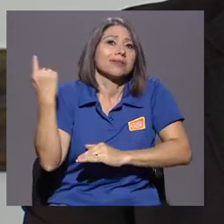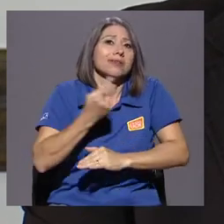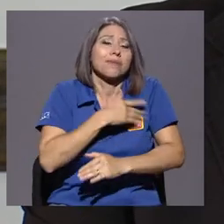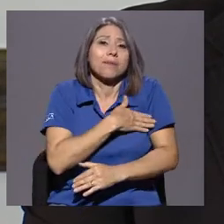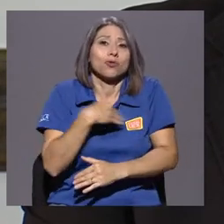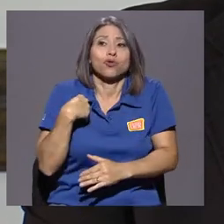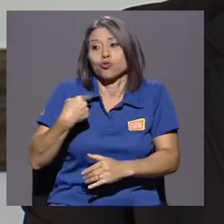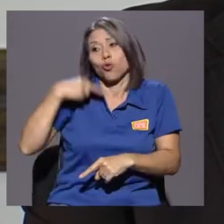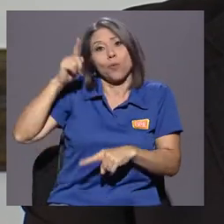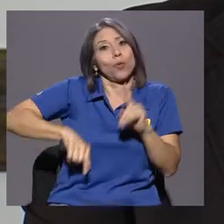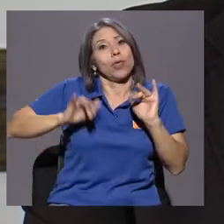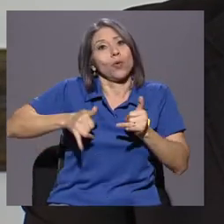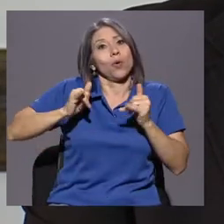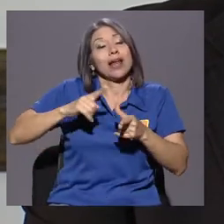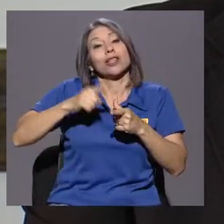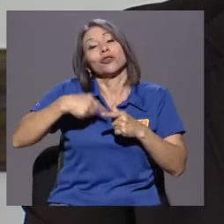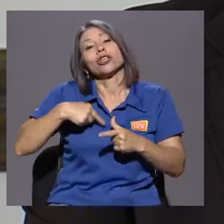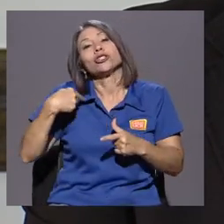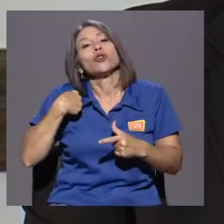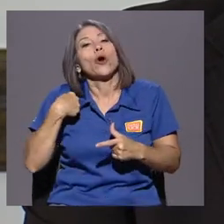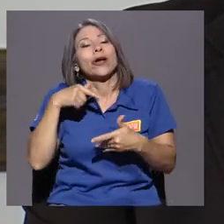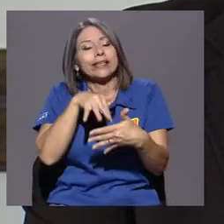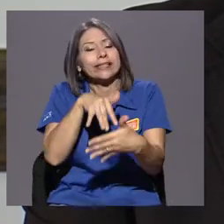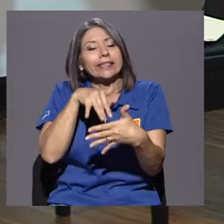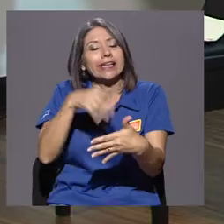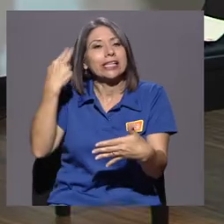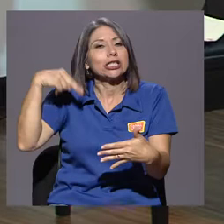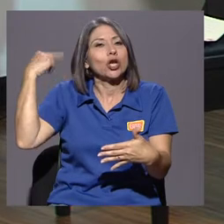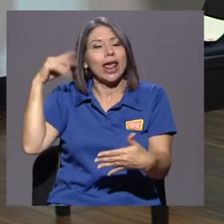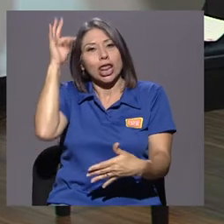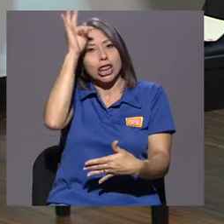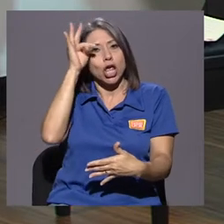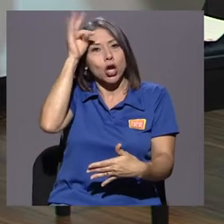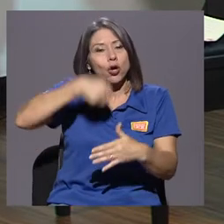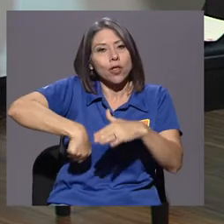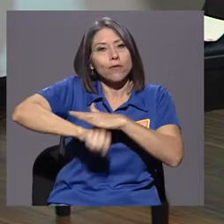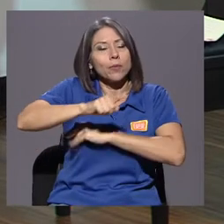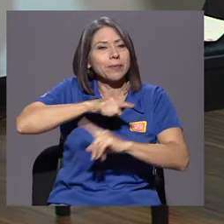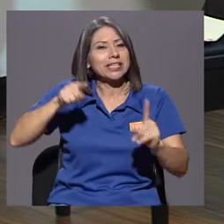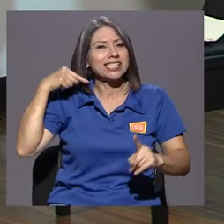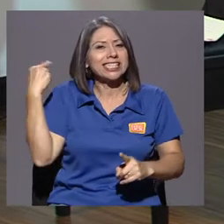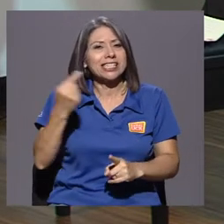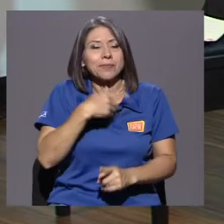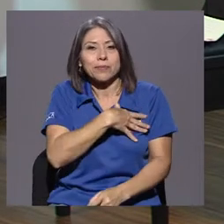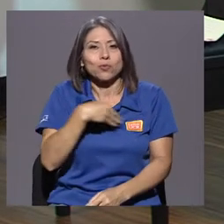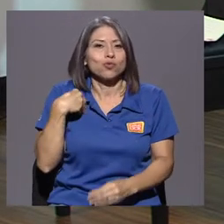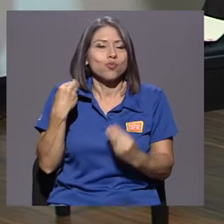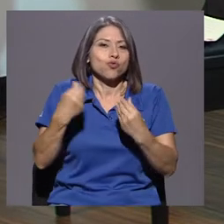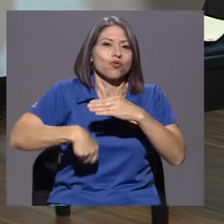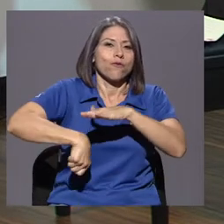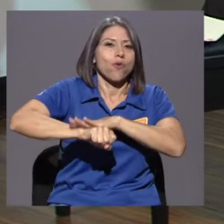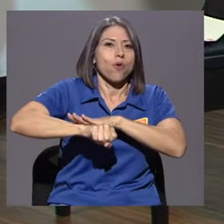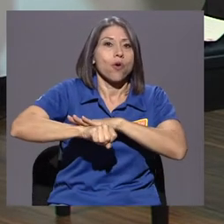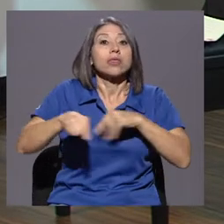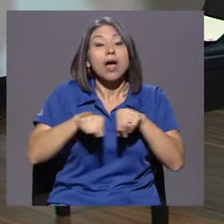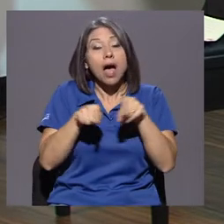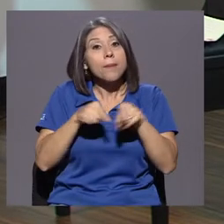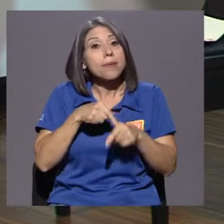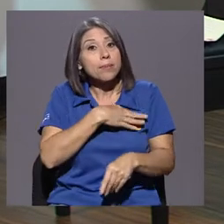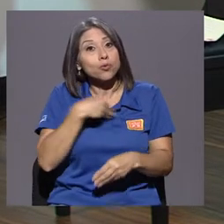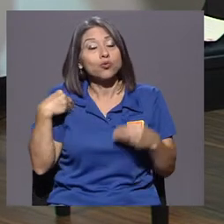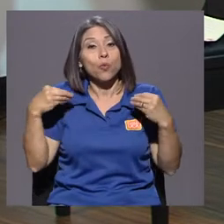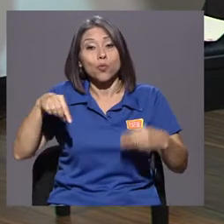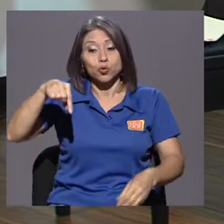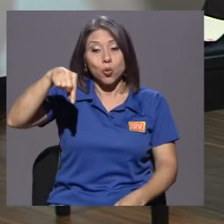convertí en un teórico y en un historiador del fútbol pero siempre siempre me gustó el fútbol me gustaron mucho el ajedrez fui